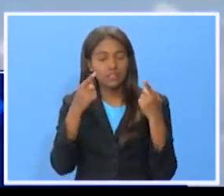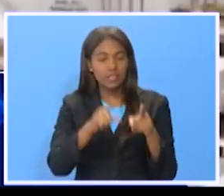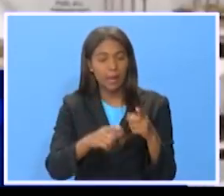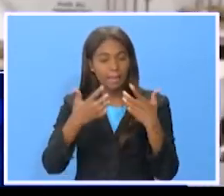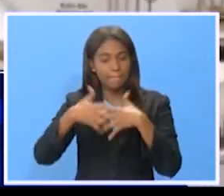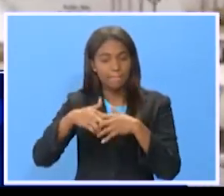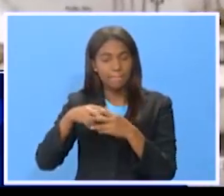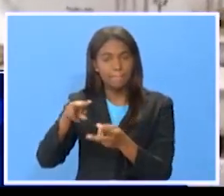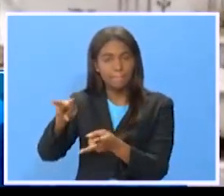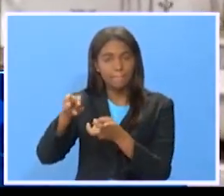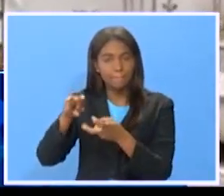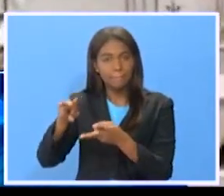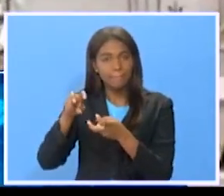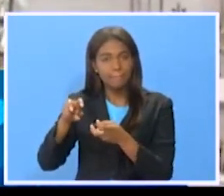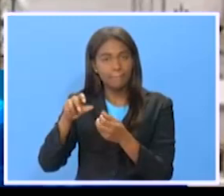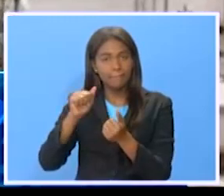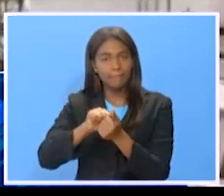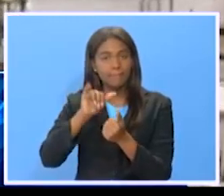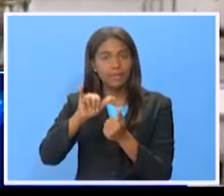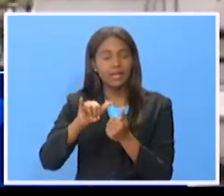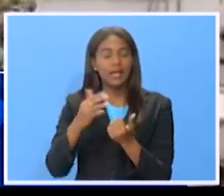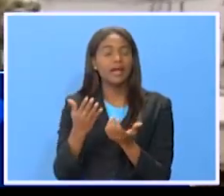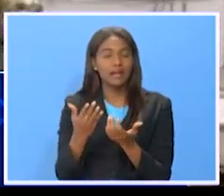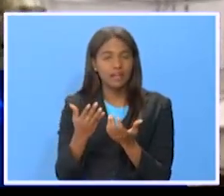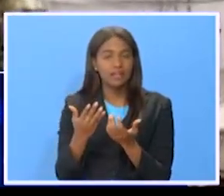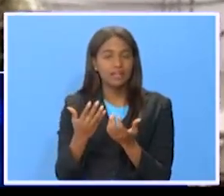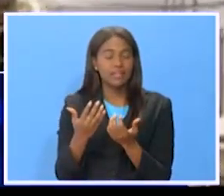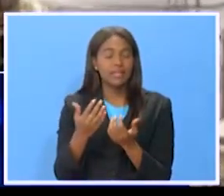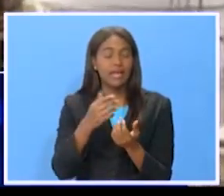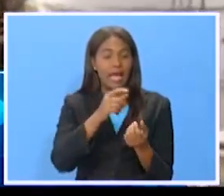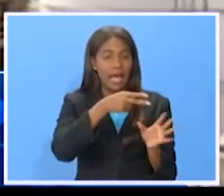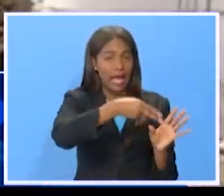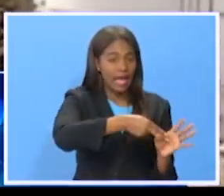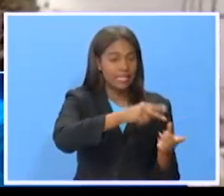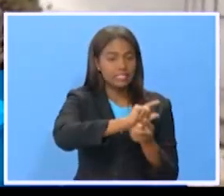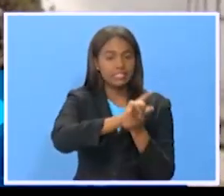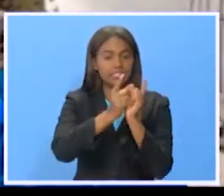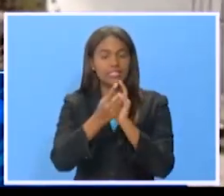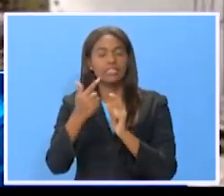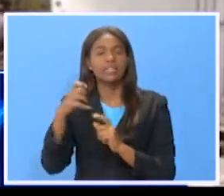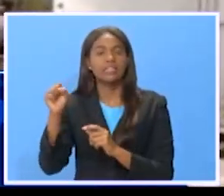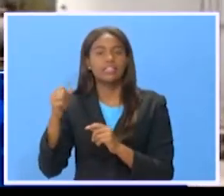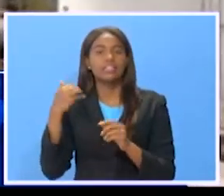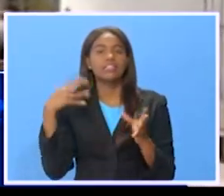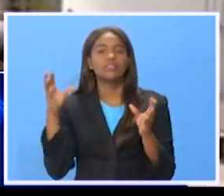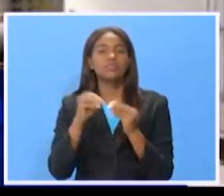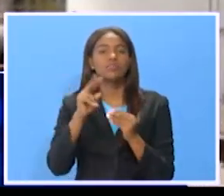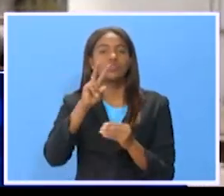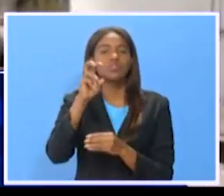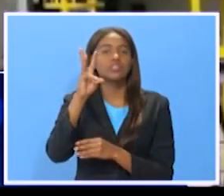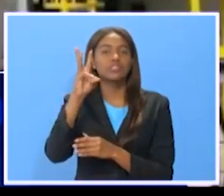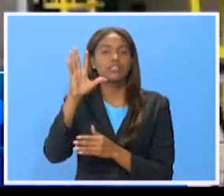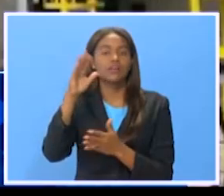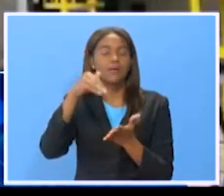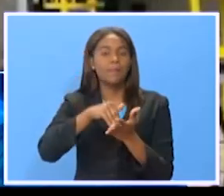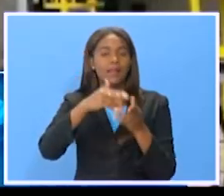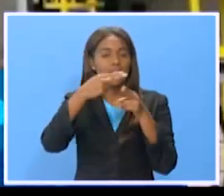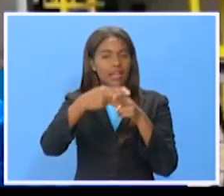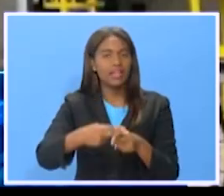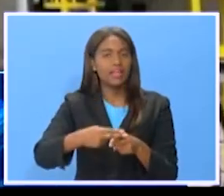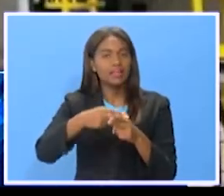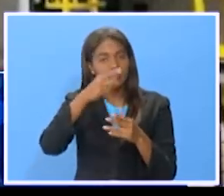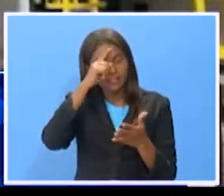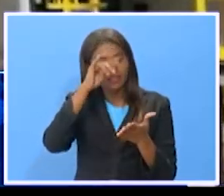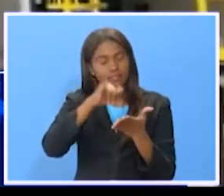plantas eléctricas a gas natural de la empresa Energas son del orden de 265 mil toneladas de CO2 y si